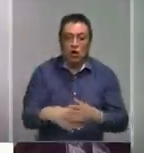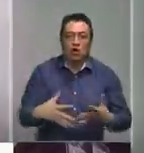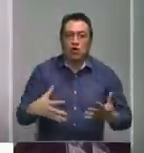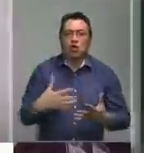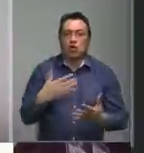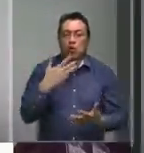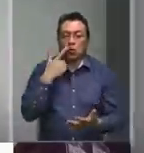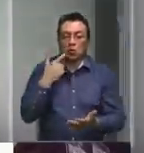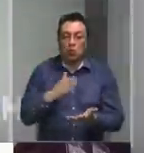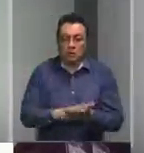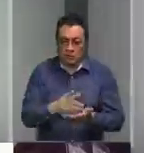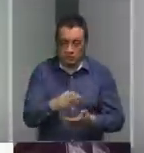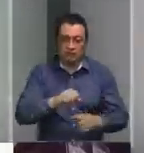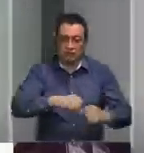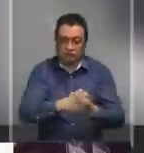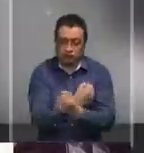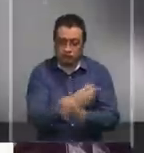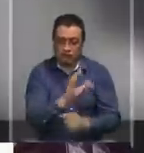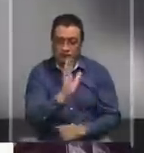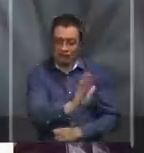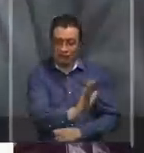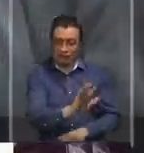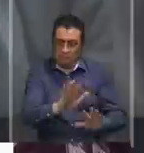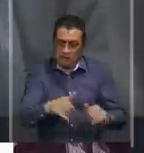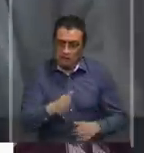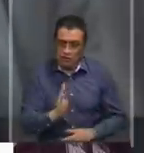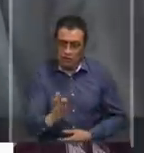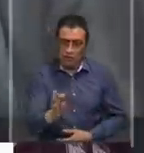de medidas cautelares.